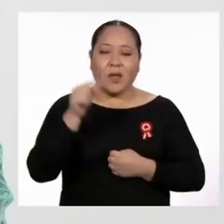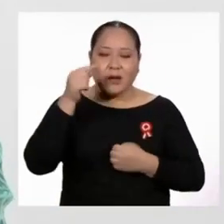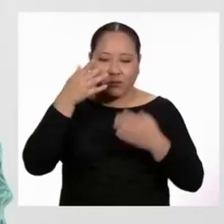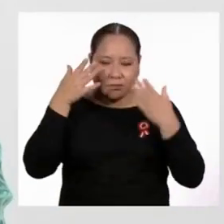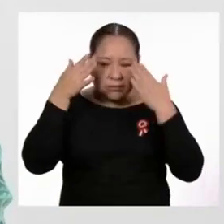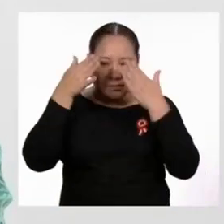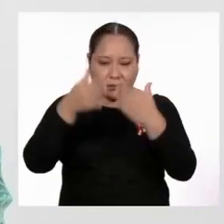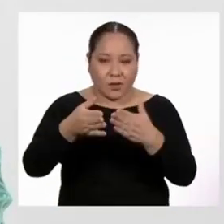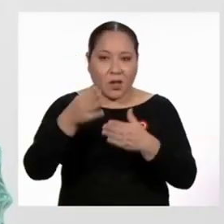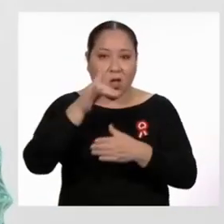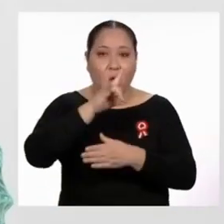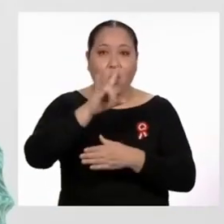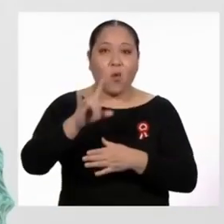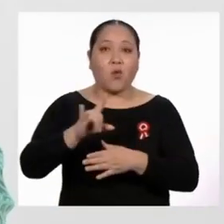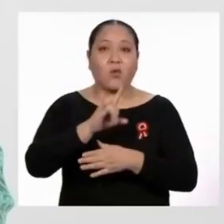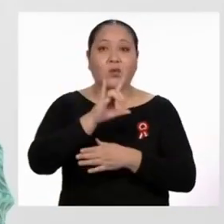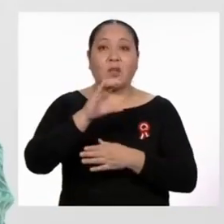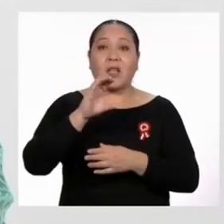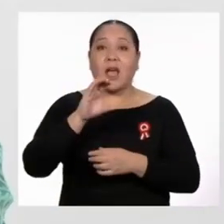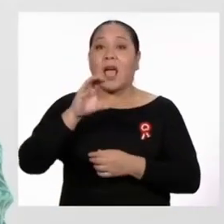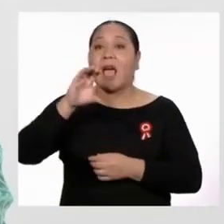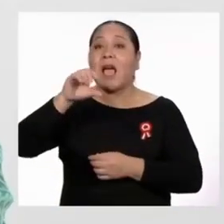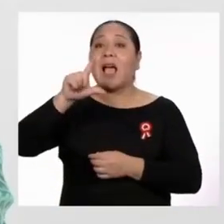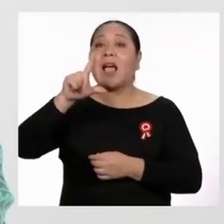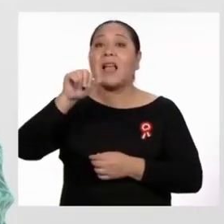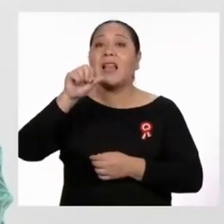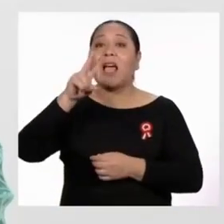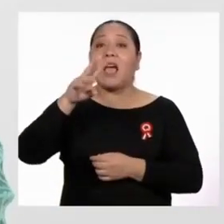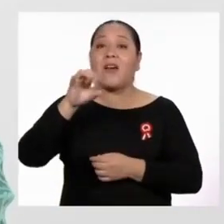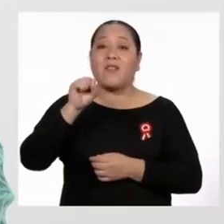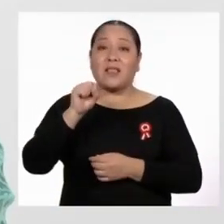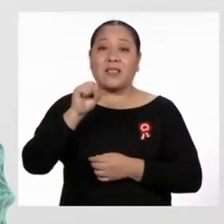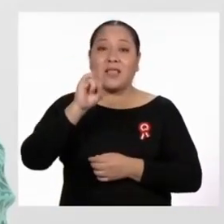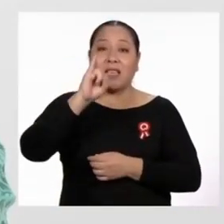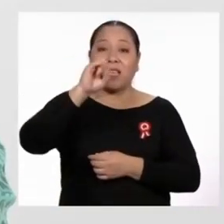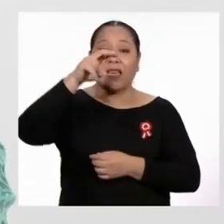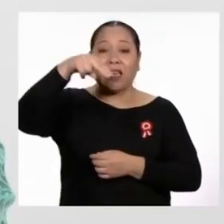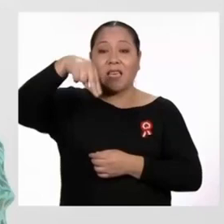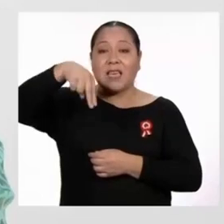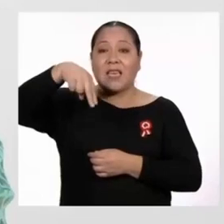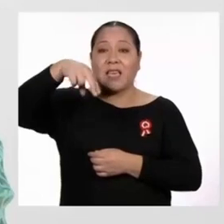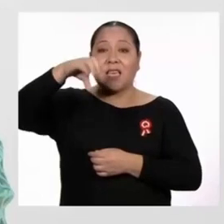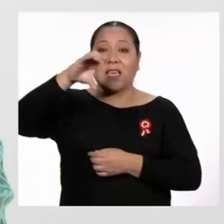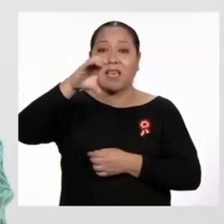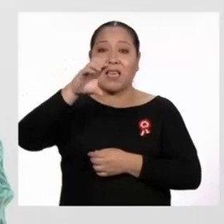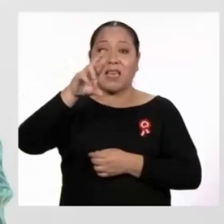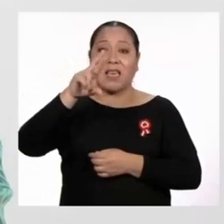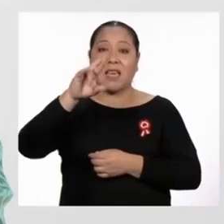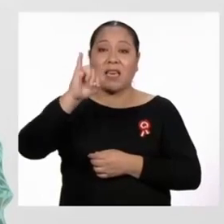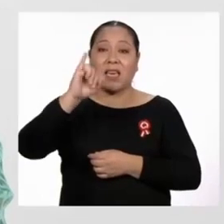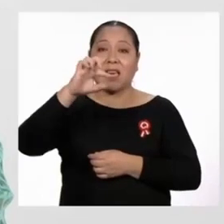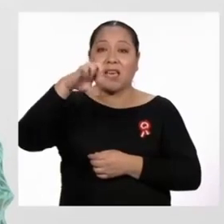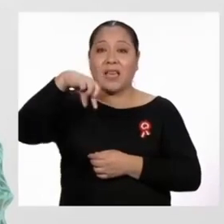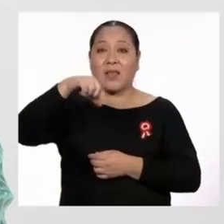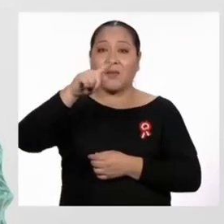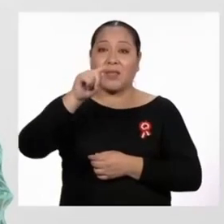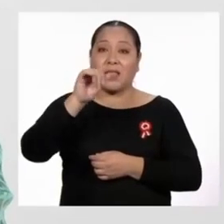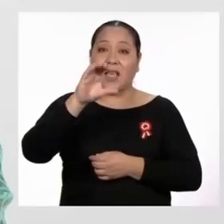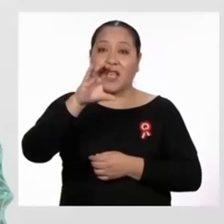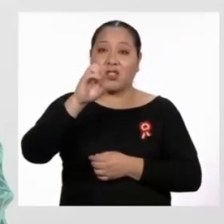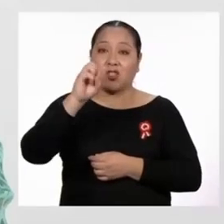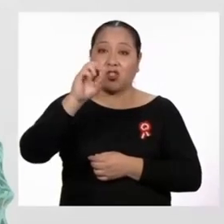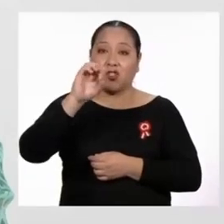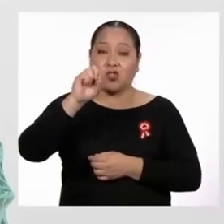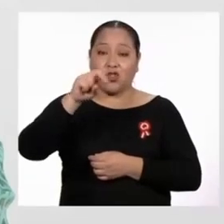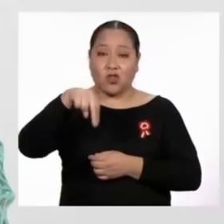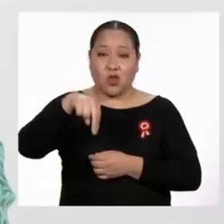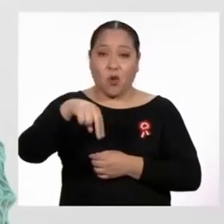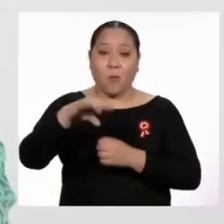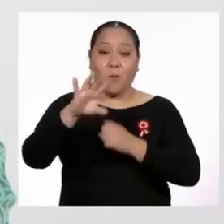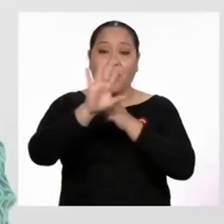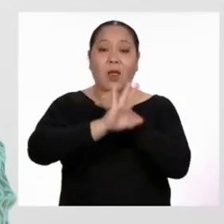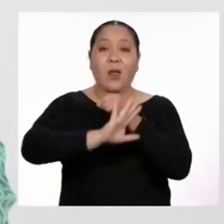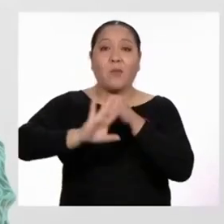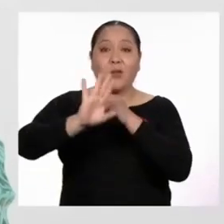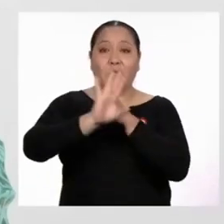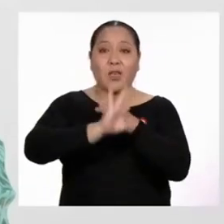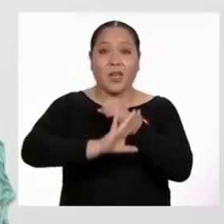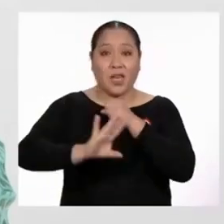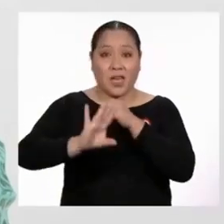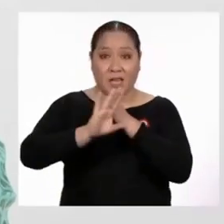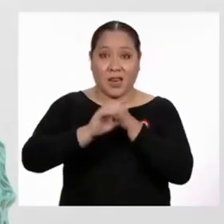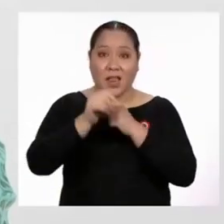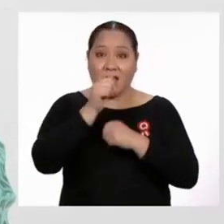respecto a la utilización de claves de encriptación para garantizar el intercambio de información que